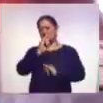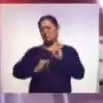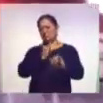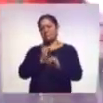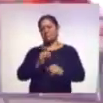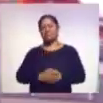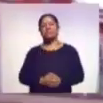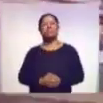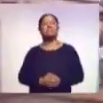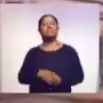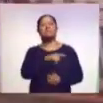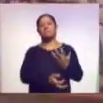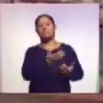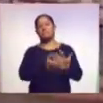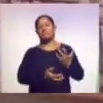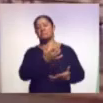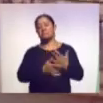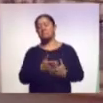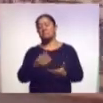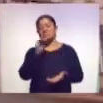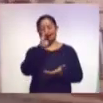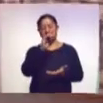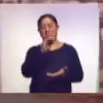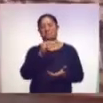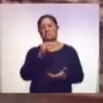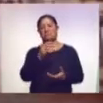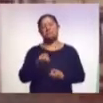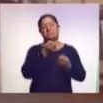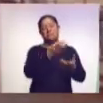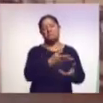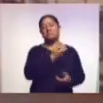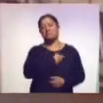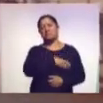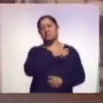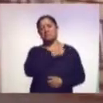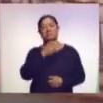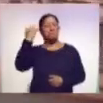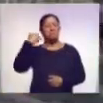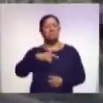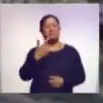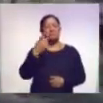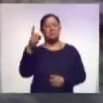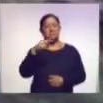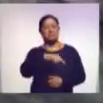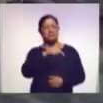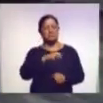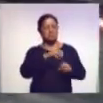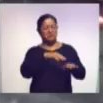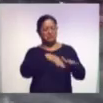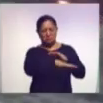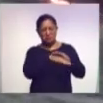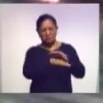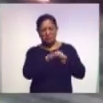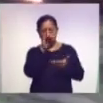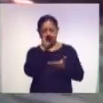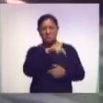El incendio de una planta de reciclaje de disolventes y residuos industriales en Barcelona el pasado 11 de diciembre ocasionó un desastre ecológico